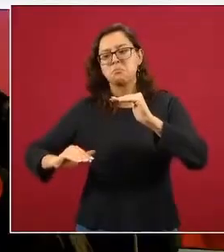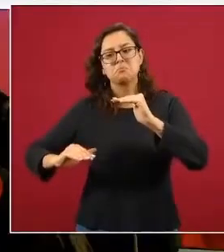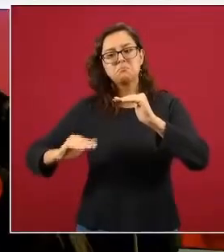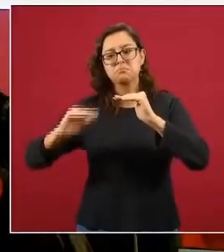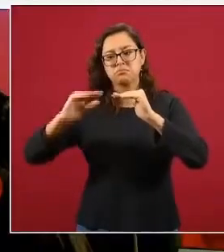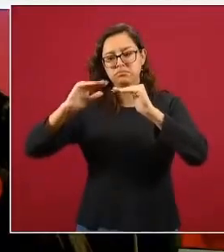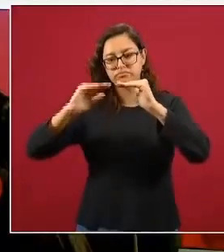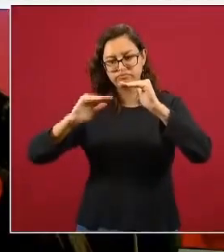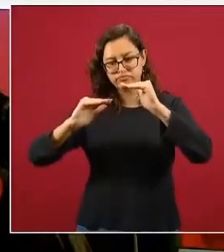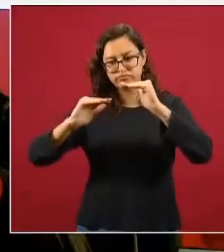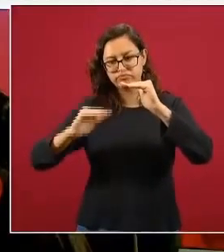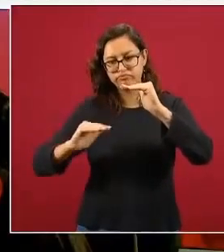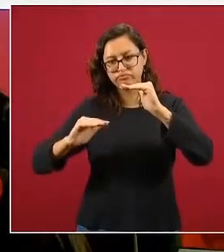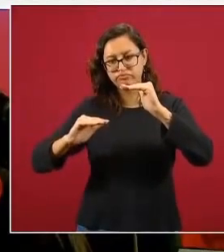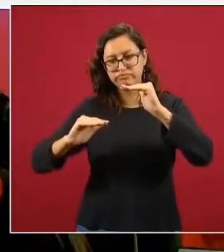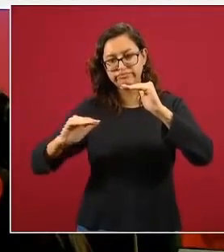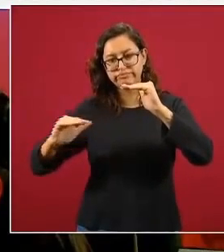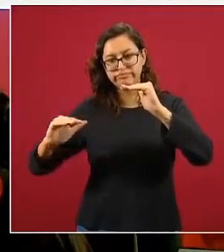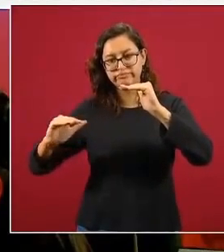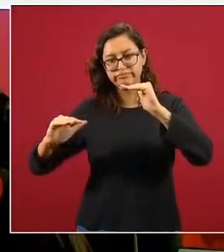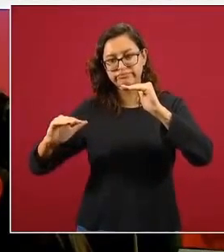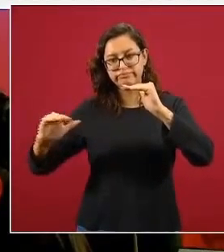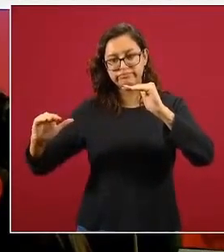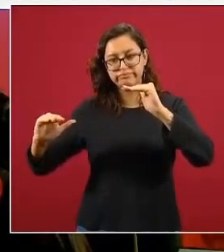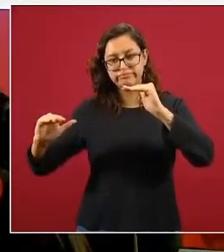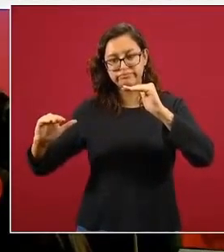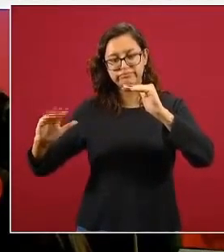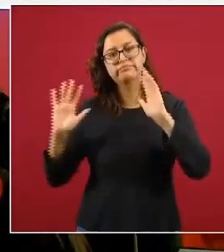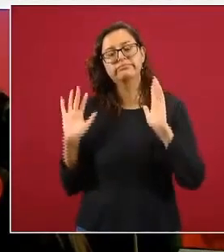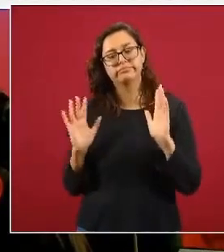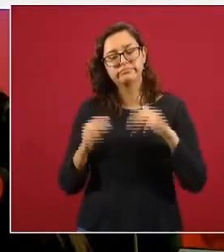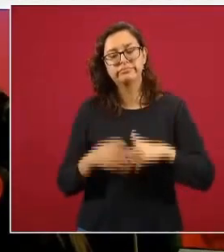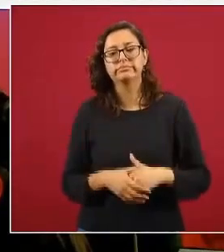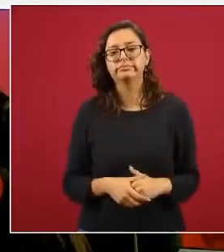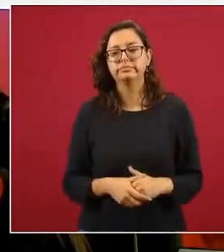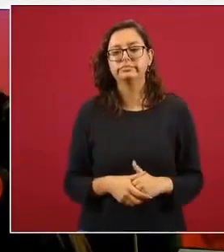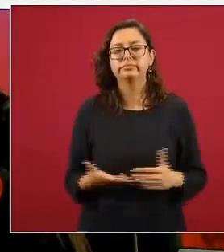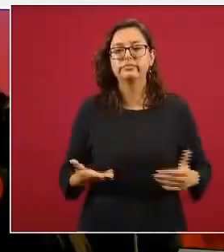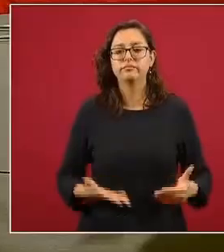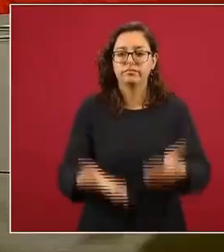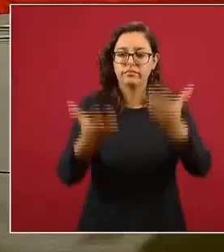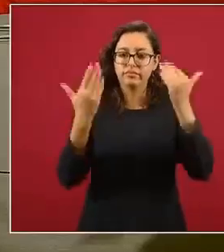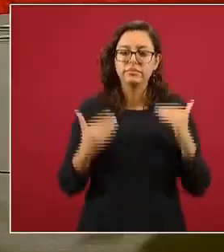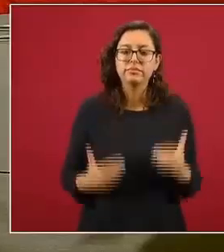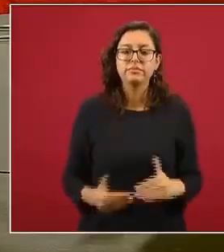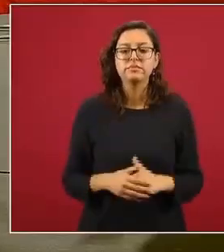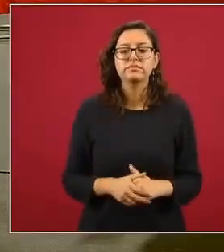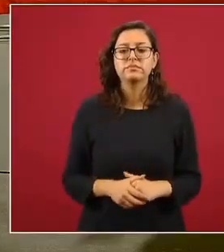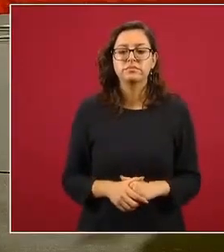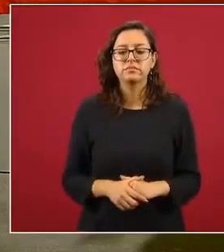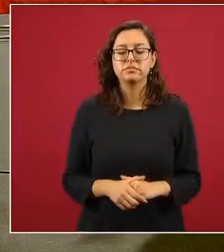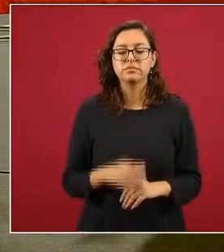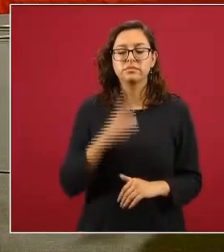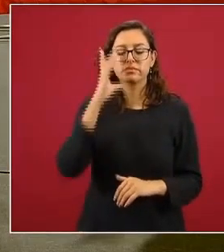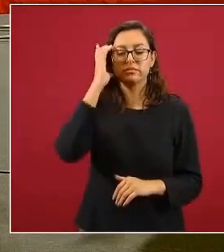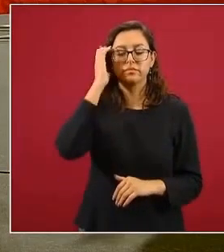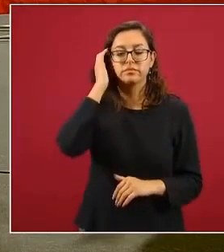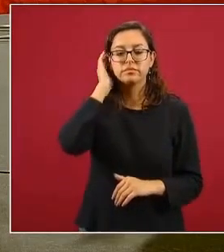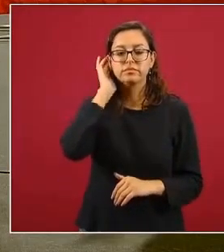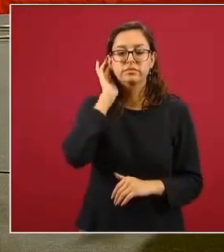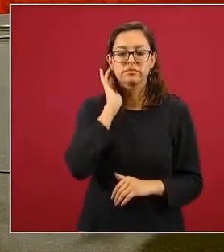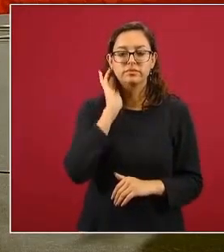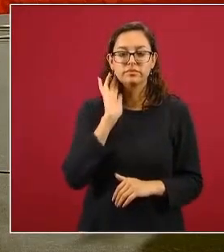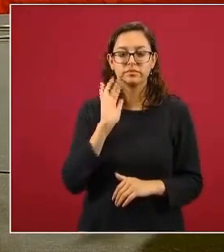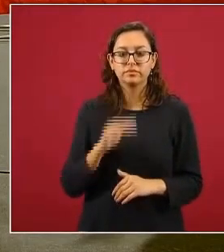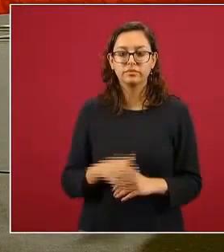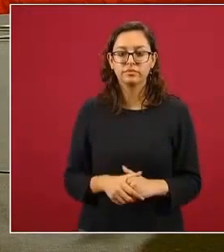la cantidad de casos confirmados con esa misma velocidad. Vamos a ver en la siguiente gráfica, la siguiente diapositiva,